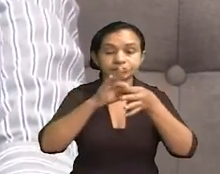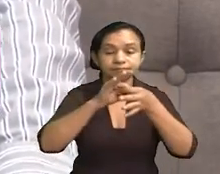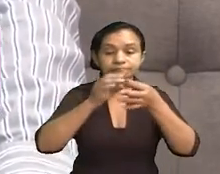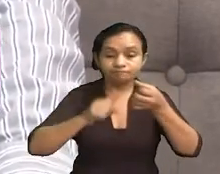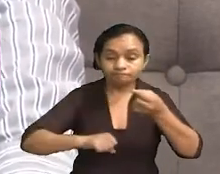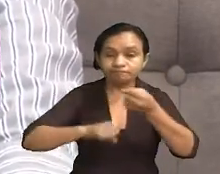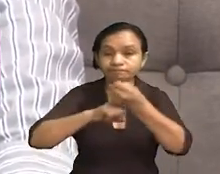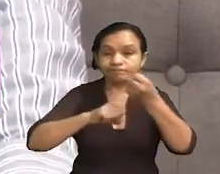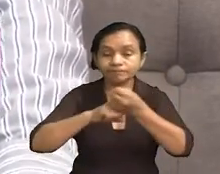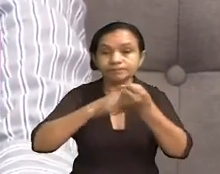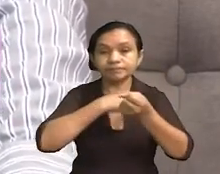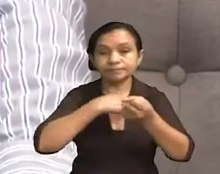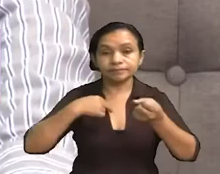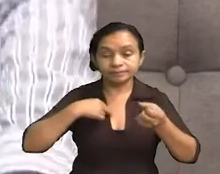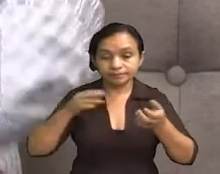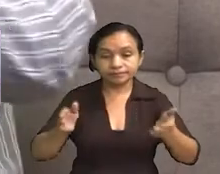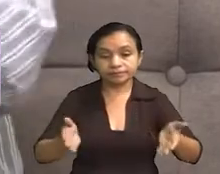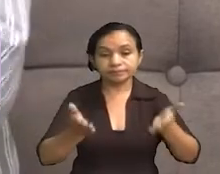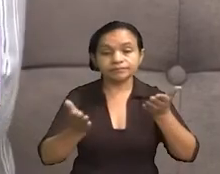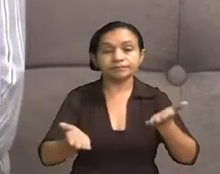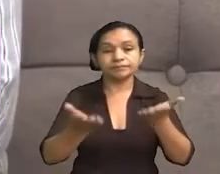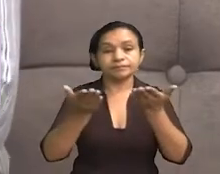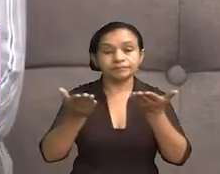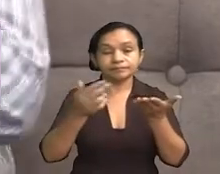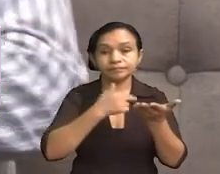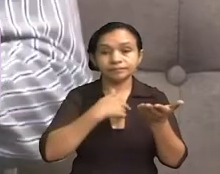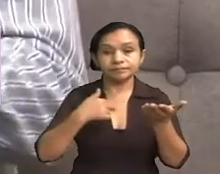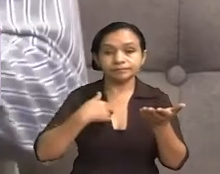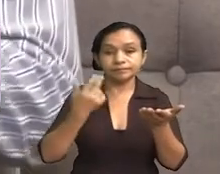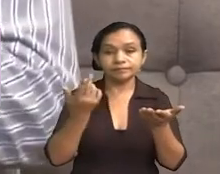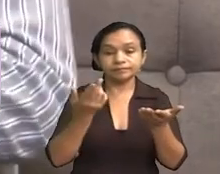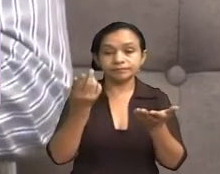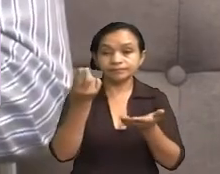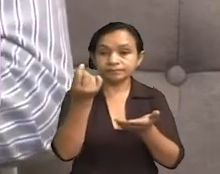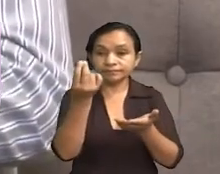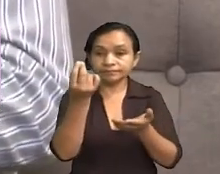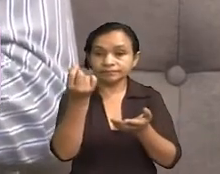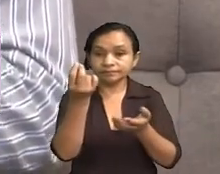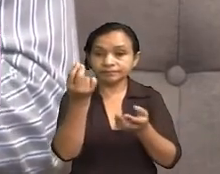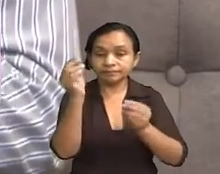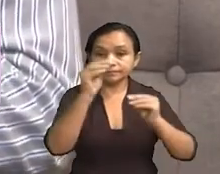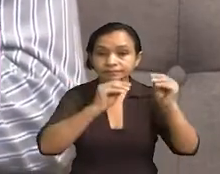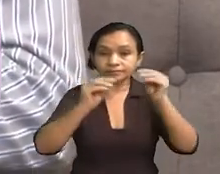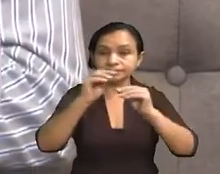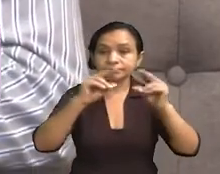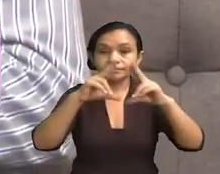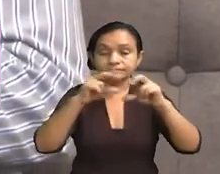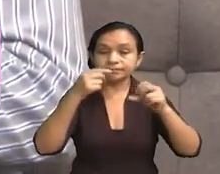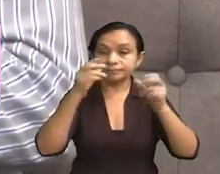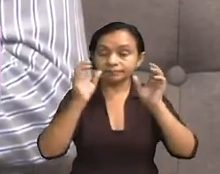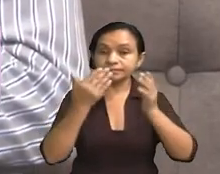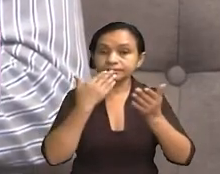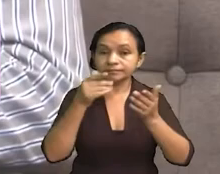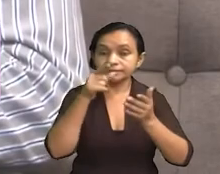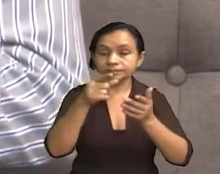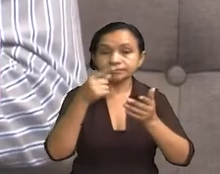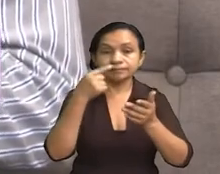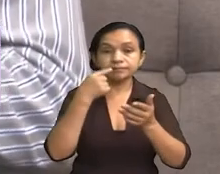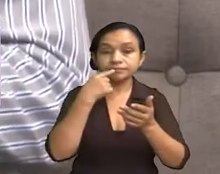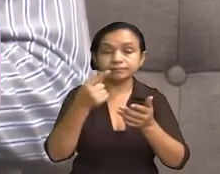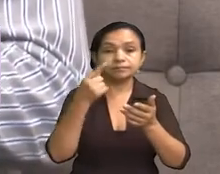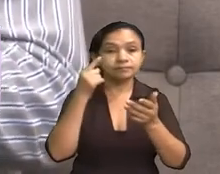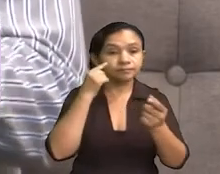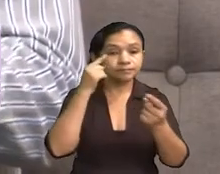de reactivación y de dinamización de nuestra economía. Además que, como bien vos lo decías, el objetivo